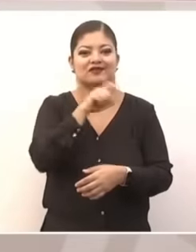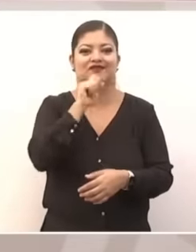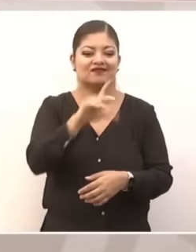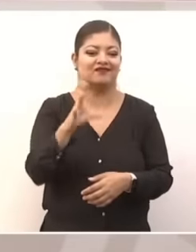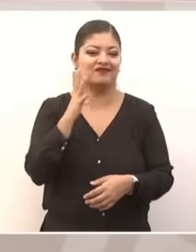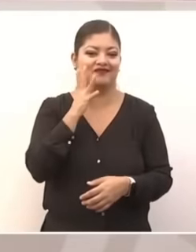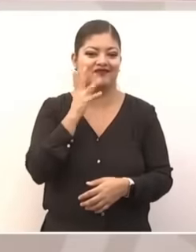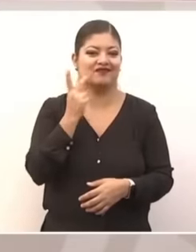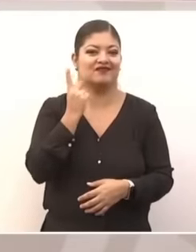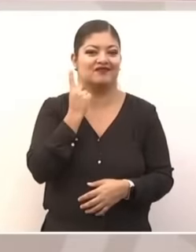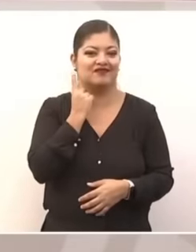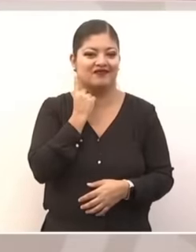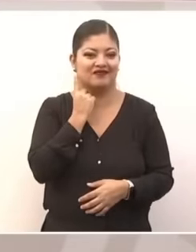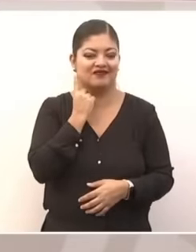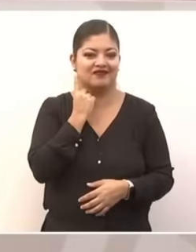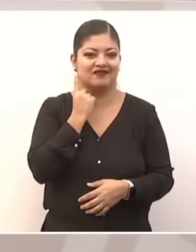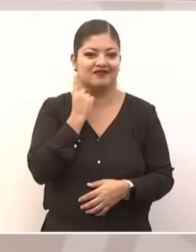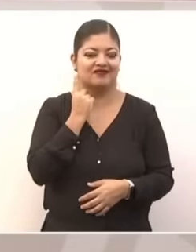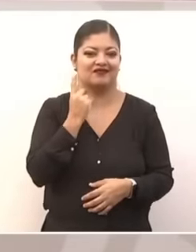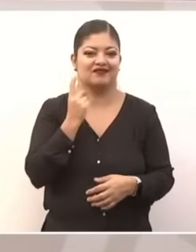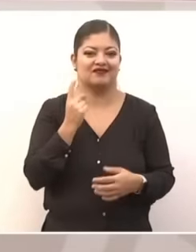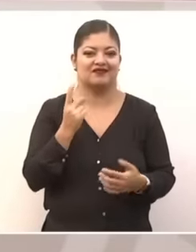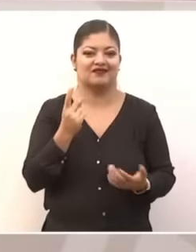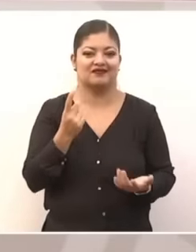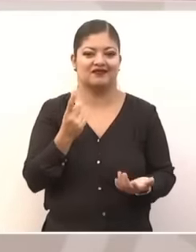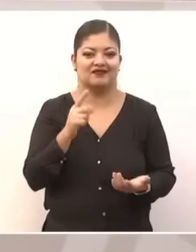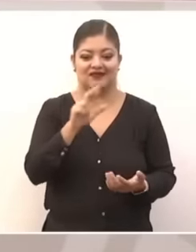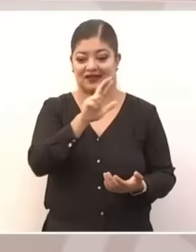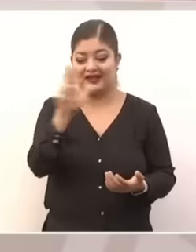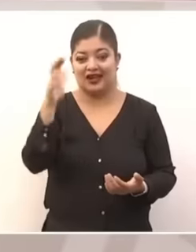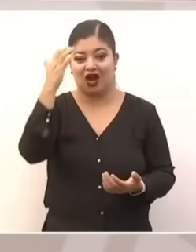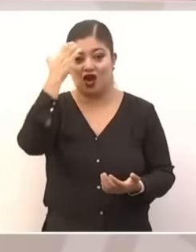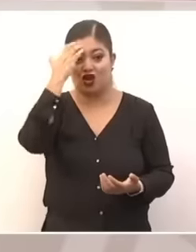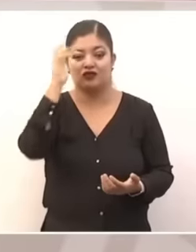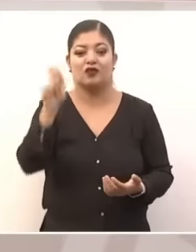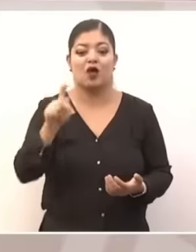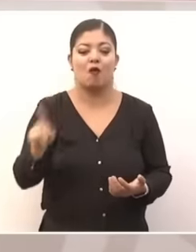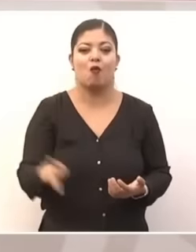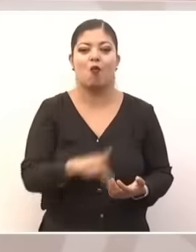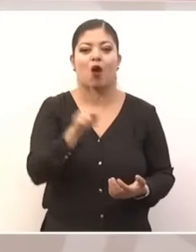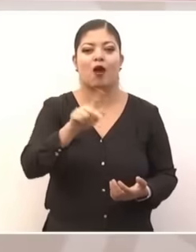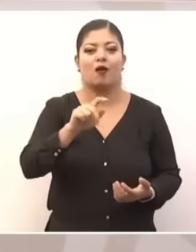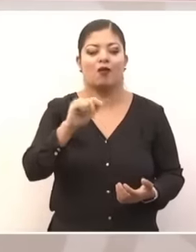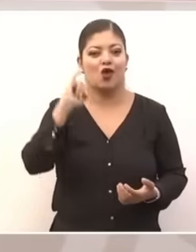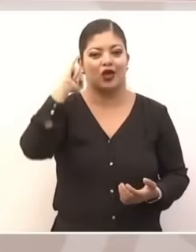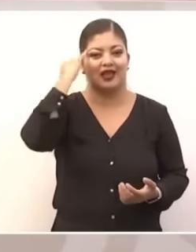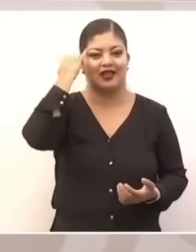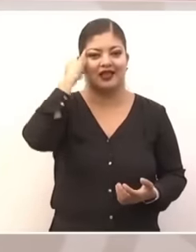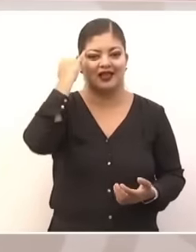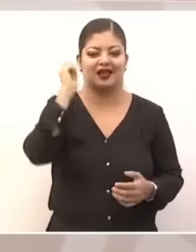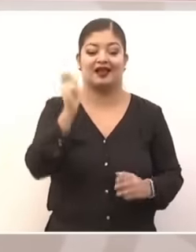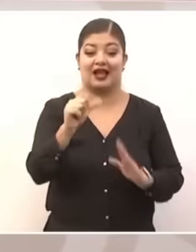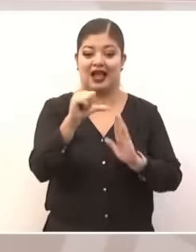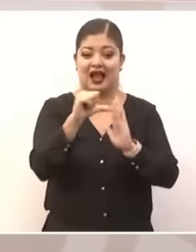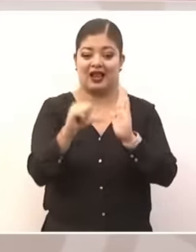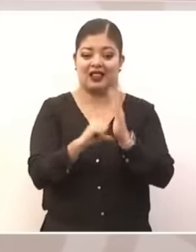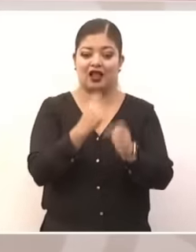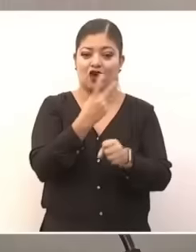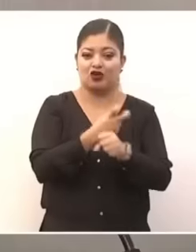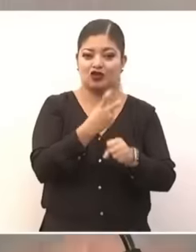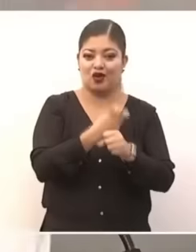Congreso de el reconocimiento a los pueblos indígenas en el artículo